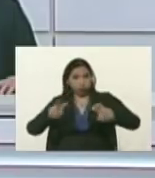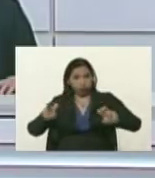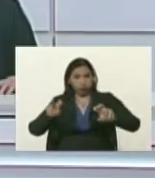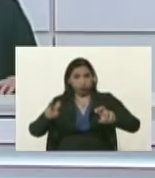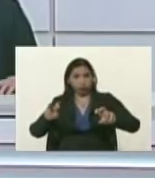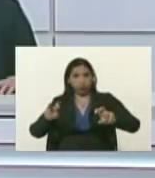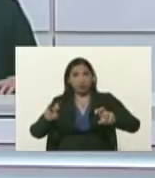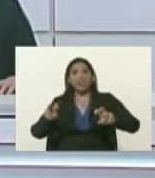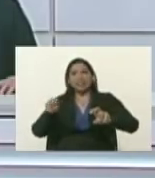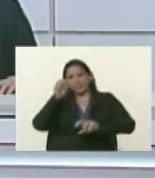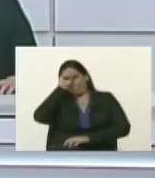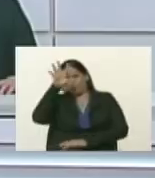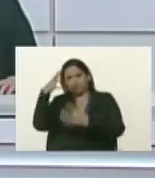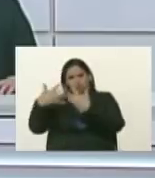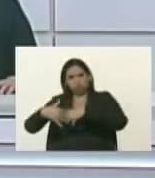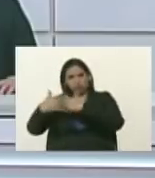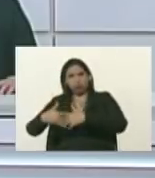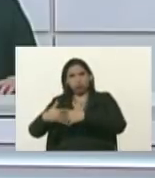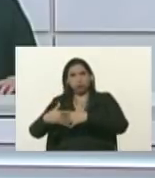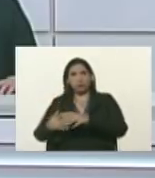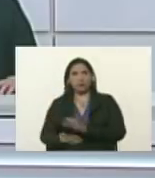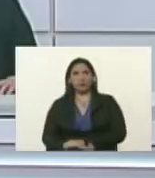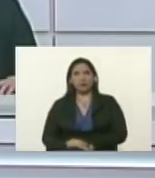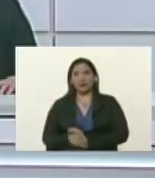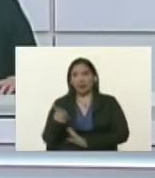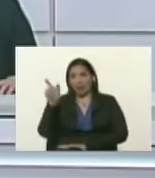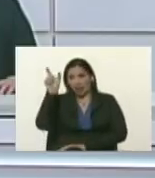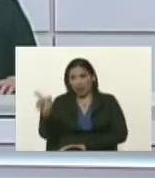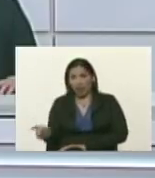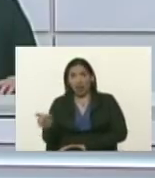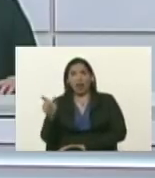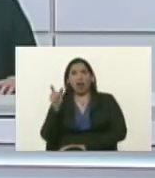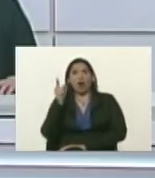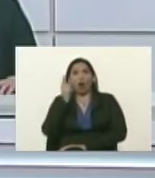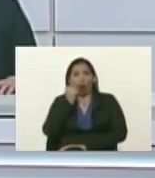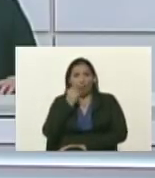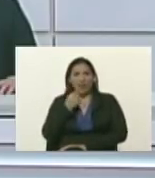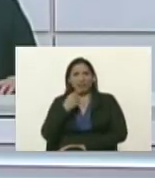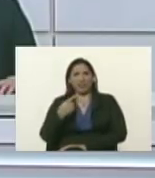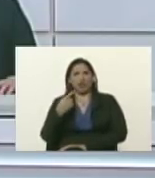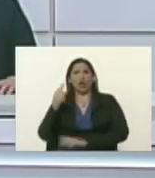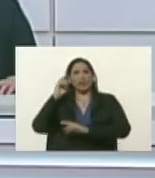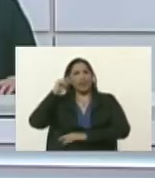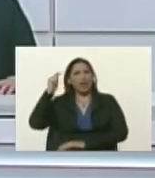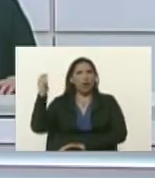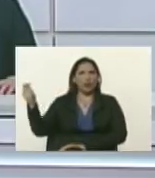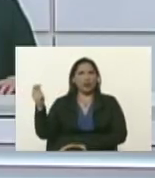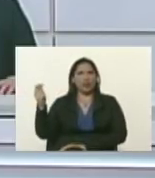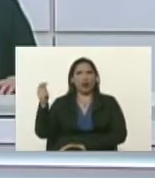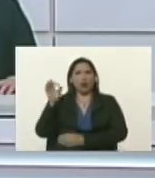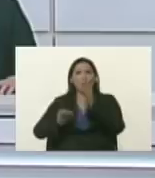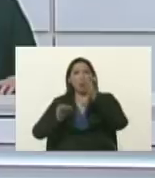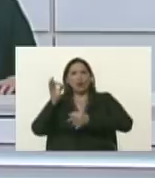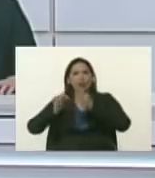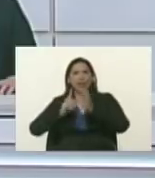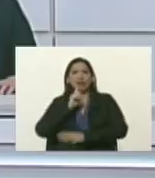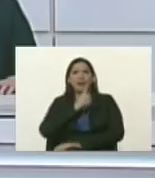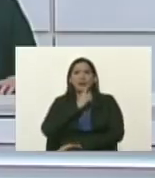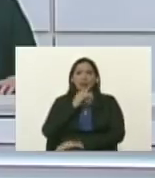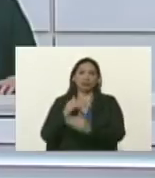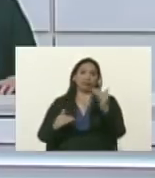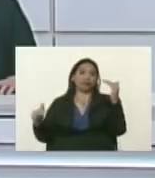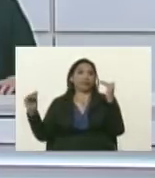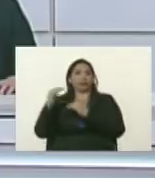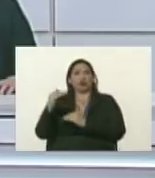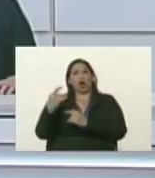Cristalex, él forjó una teoría antijurídica llamada del alter ego, es decir, del